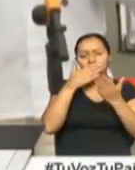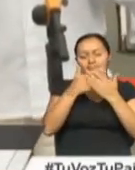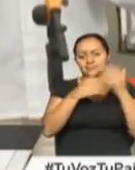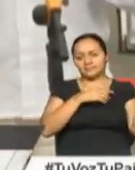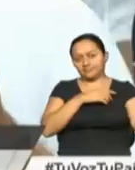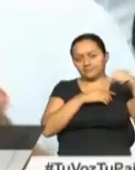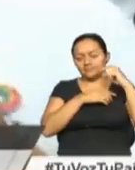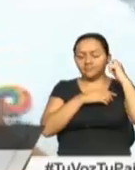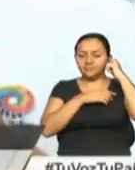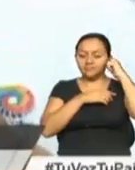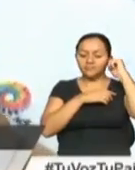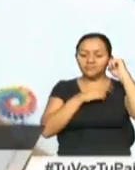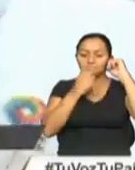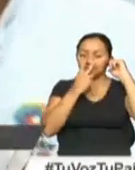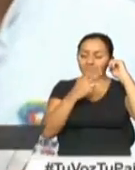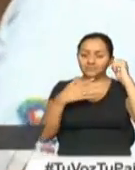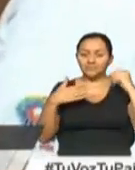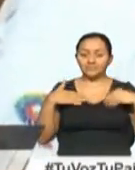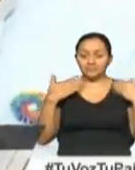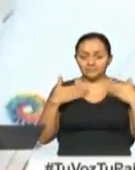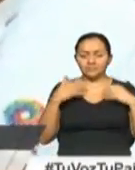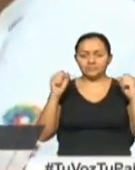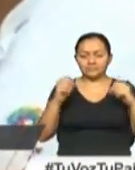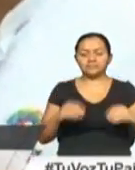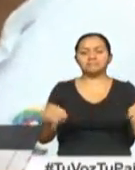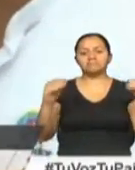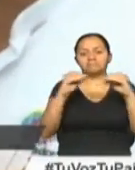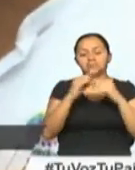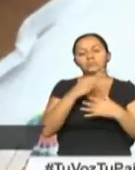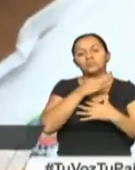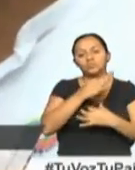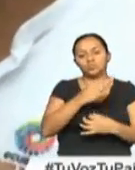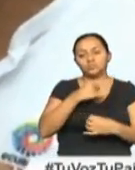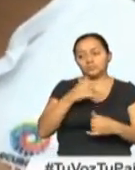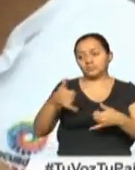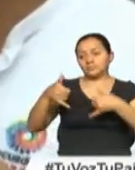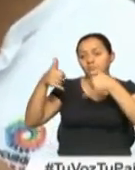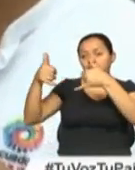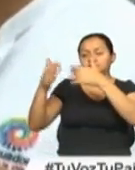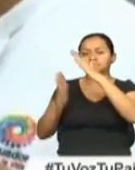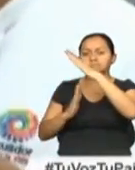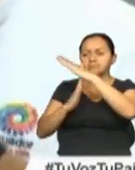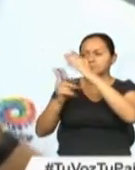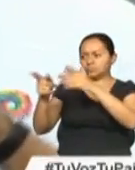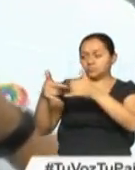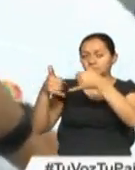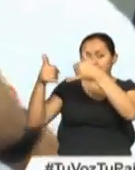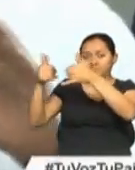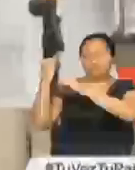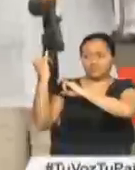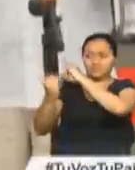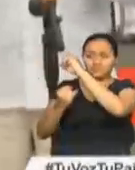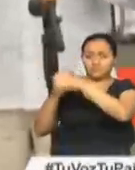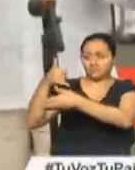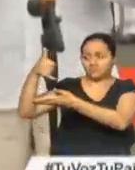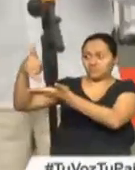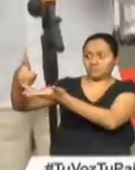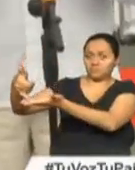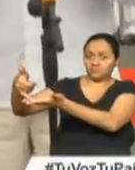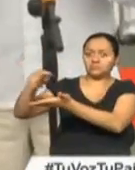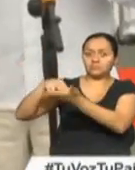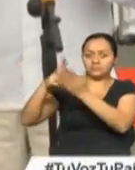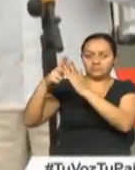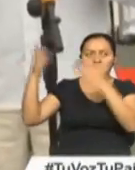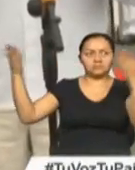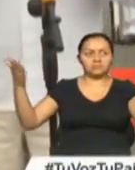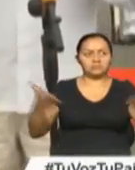no es solo una alegría, es un gran honor recibir al Premio Nobel de la Paz Latinoamericano, premio muy merecido